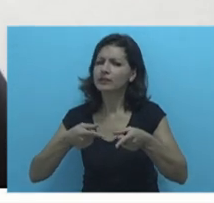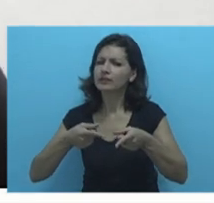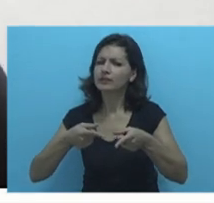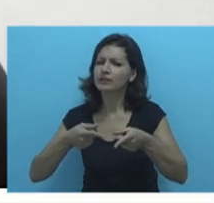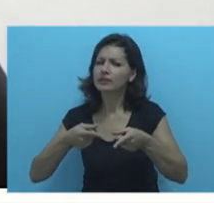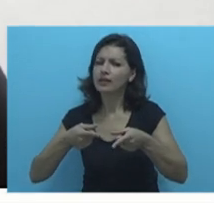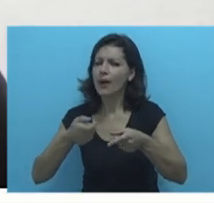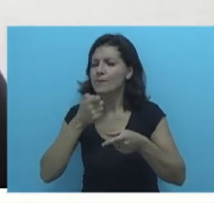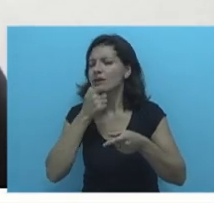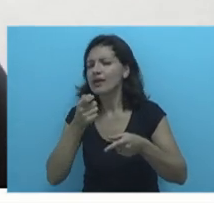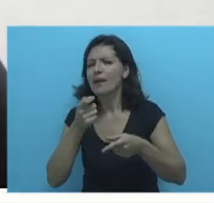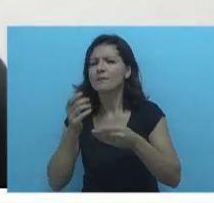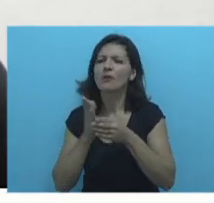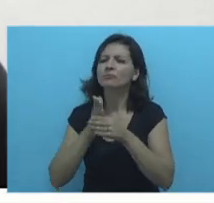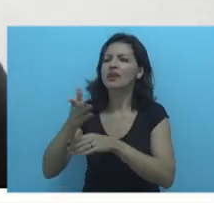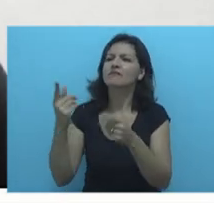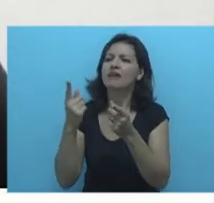la fiesta de la Baña Cauda,